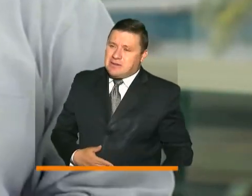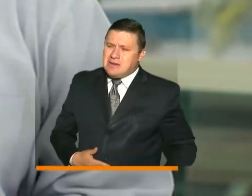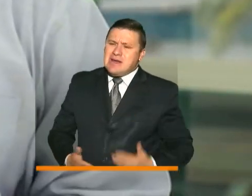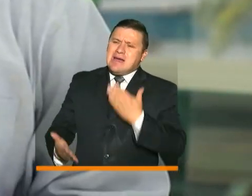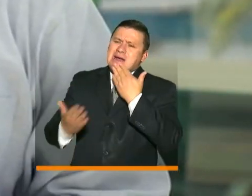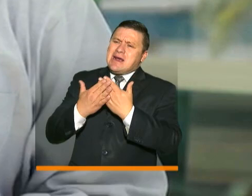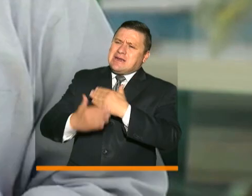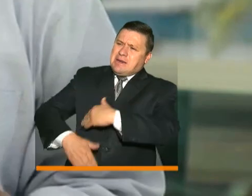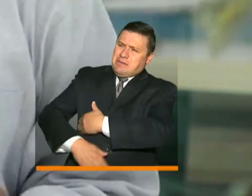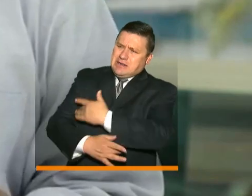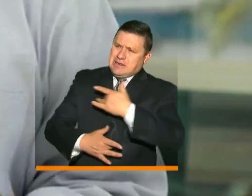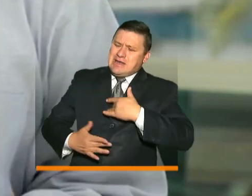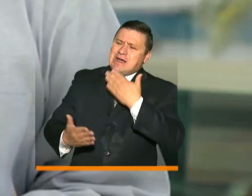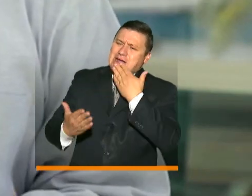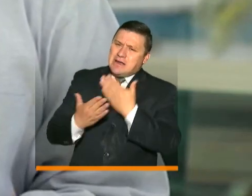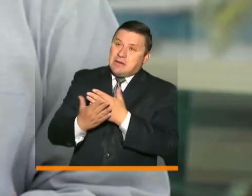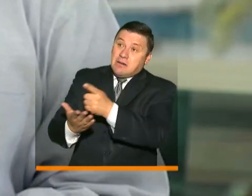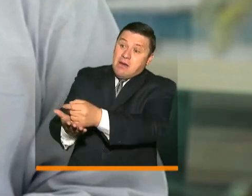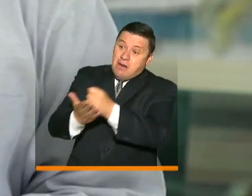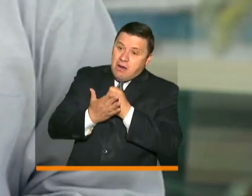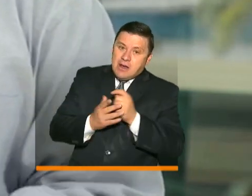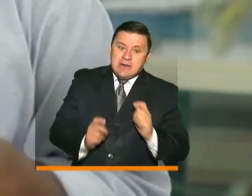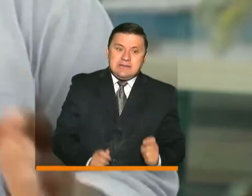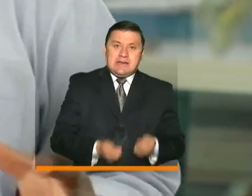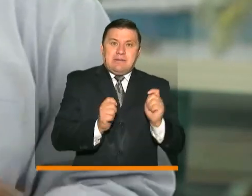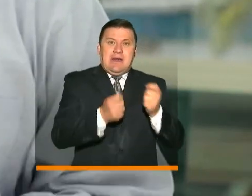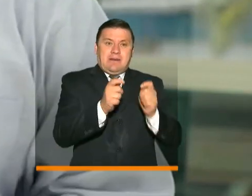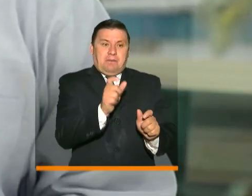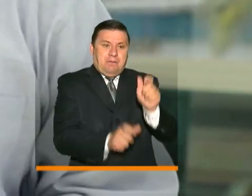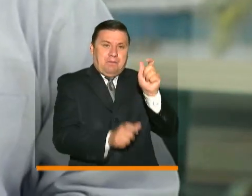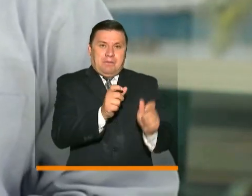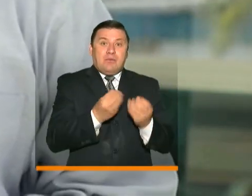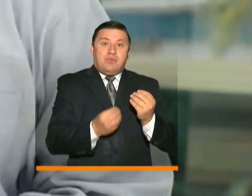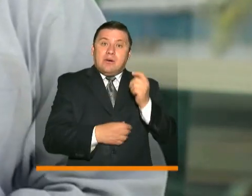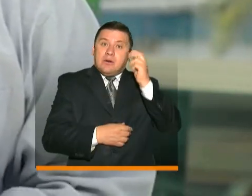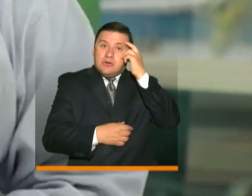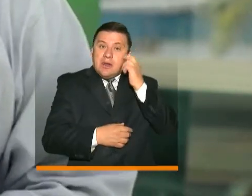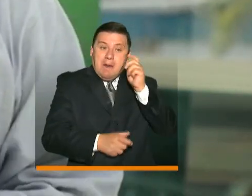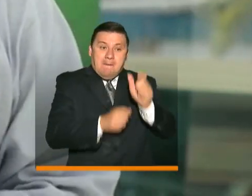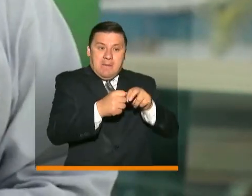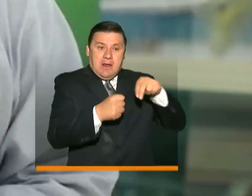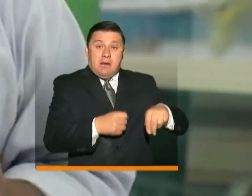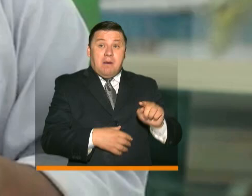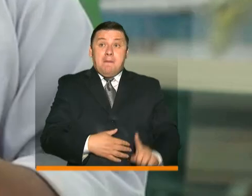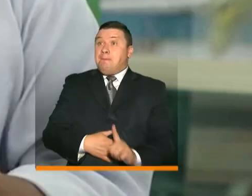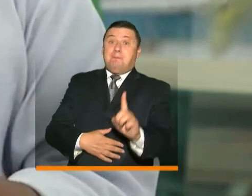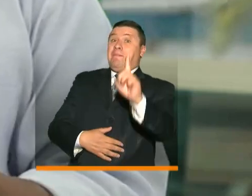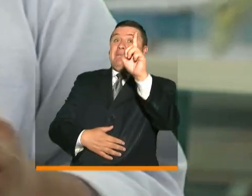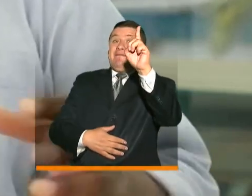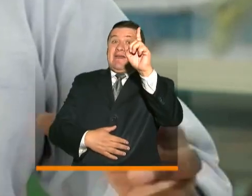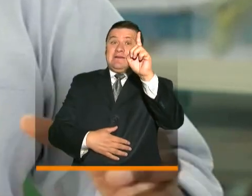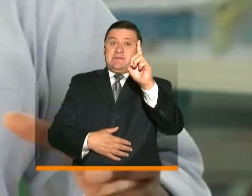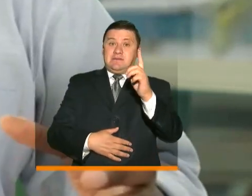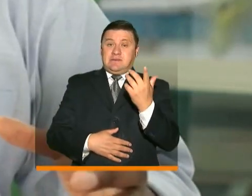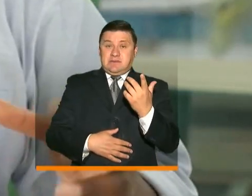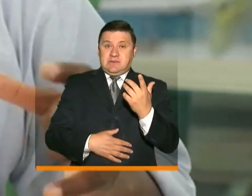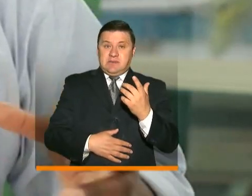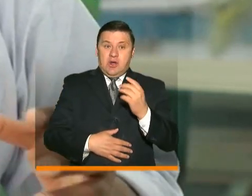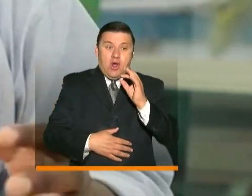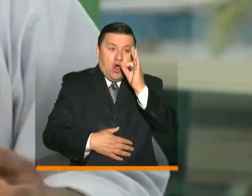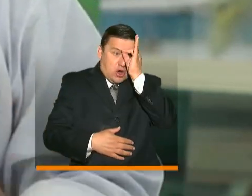Gracias, ministro. Esta ayuda salvará la vida de muchos chocuanos. Por primera vez en la red